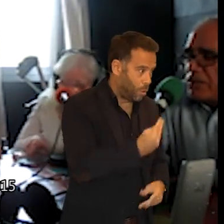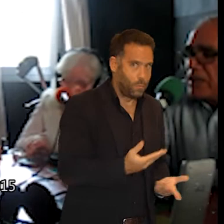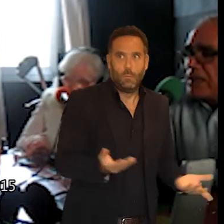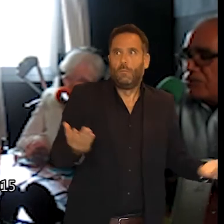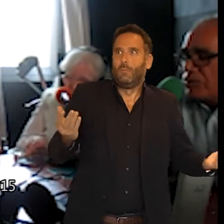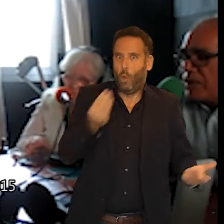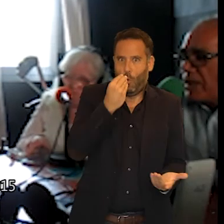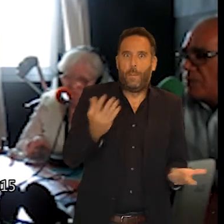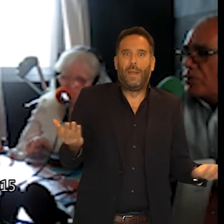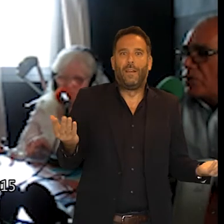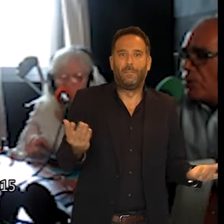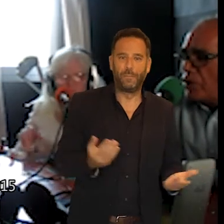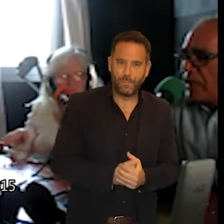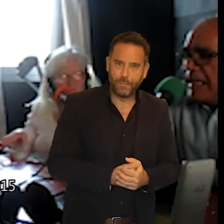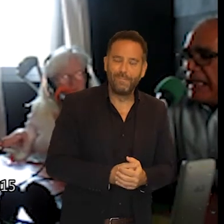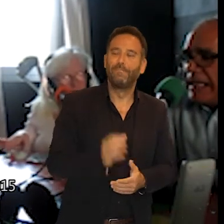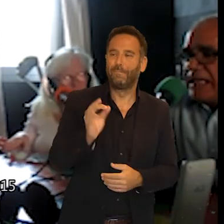¿no? Eso es decir,